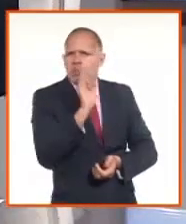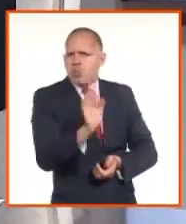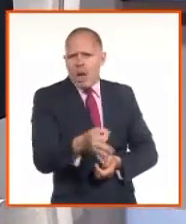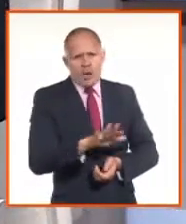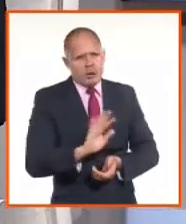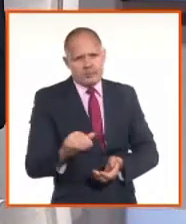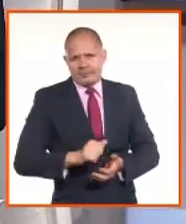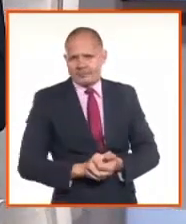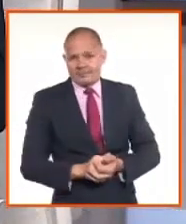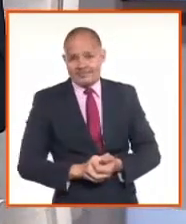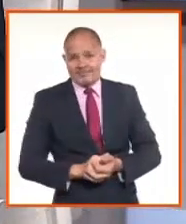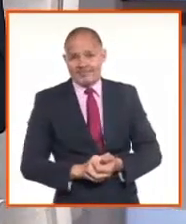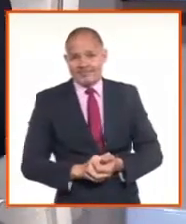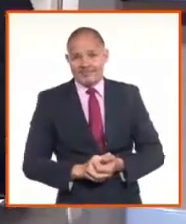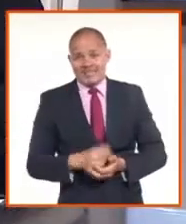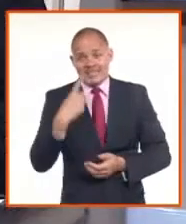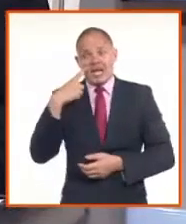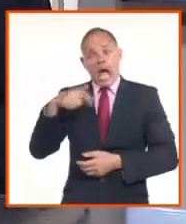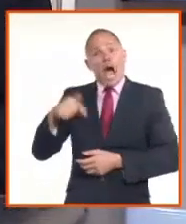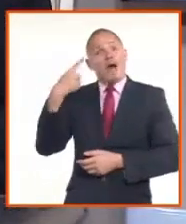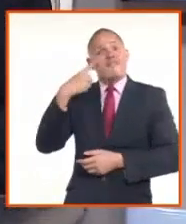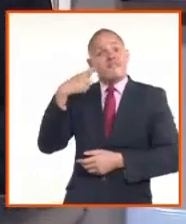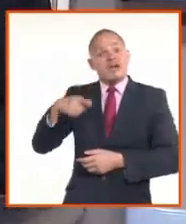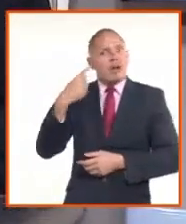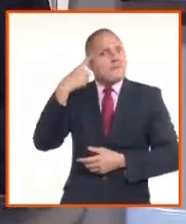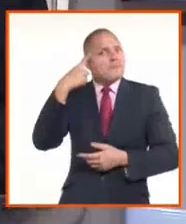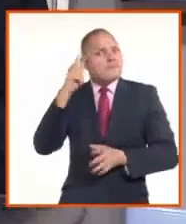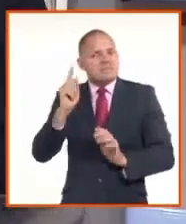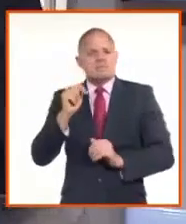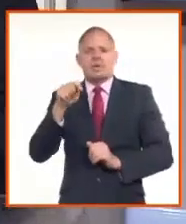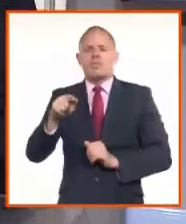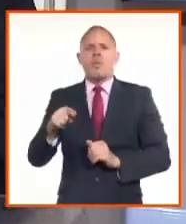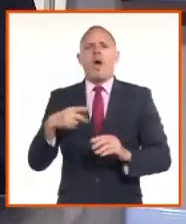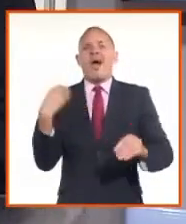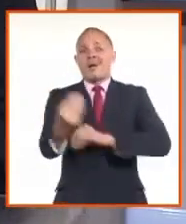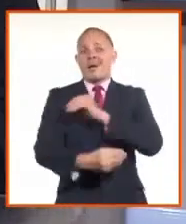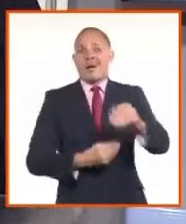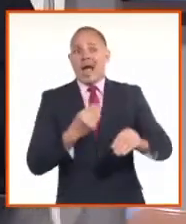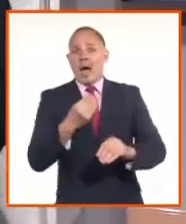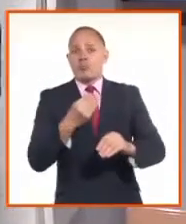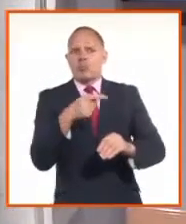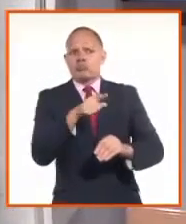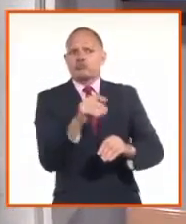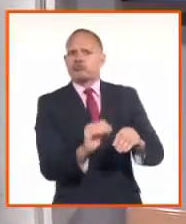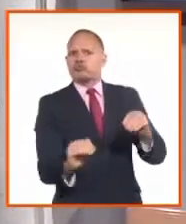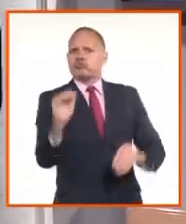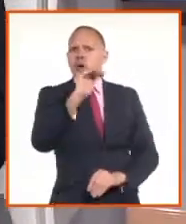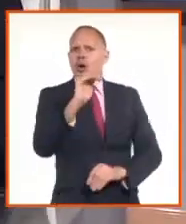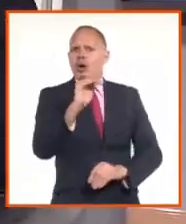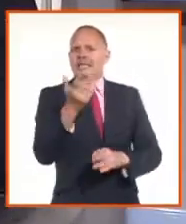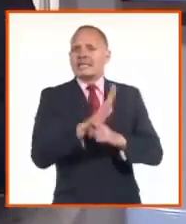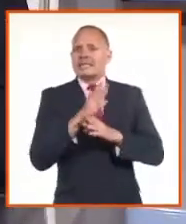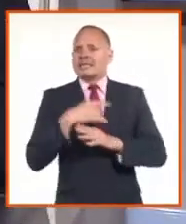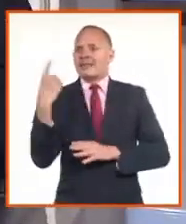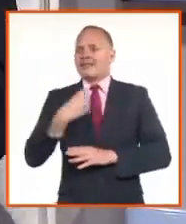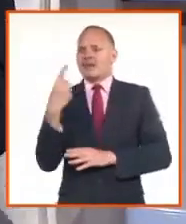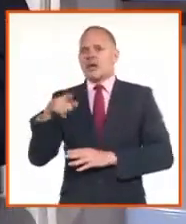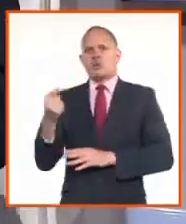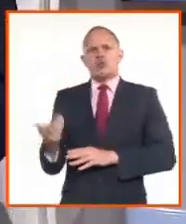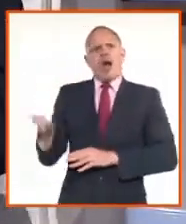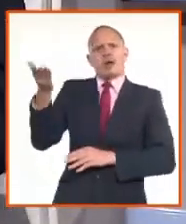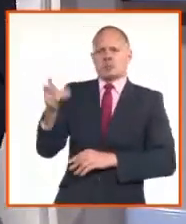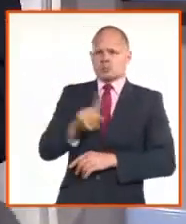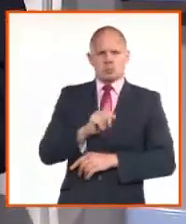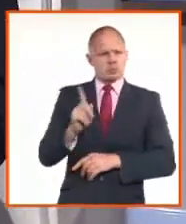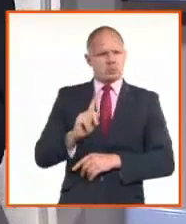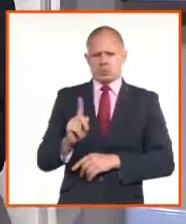al nivel de nuevo del nuevo tipo cambio entonces te podrás comprender que estas instituciones no sólo tenemos que apurarnos tenemos que apurarnos en la